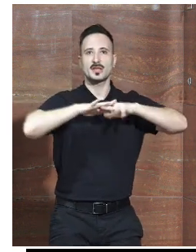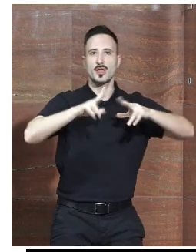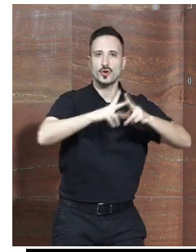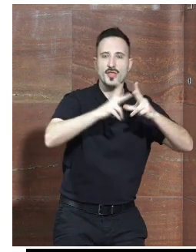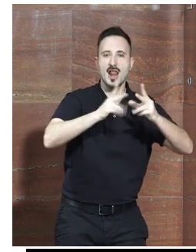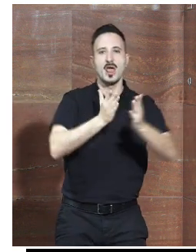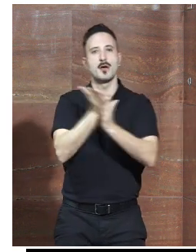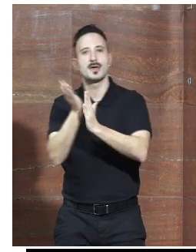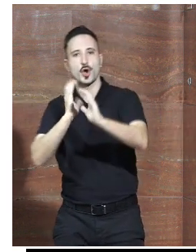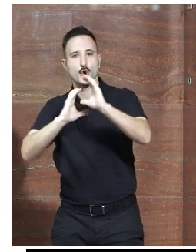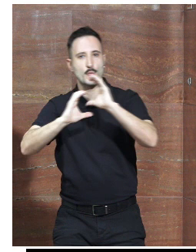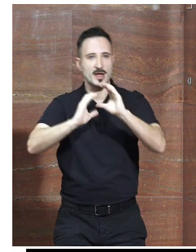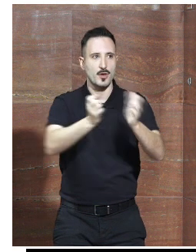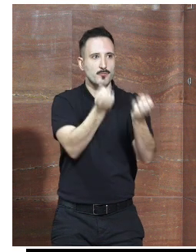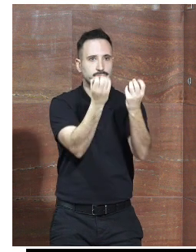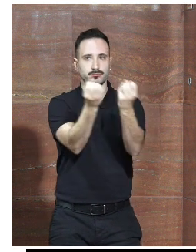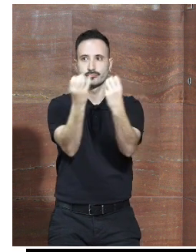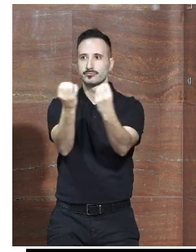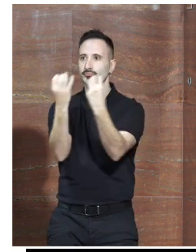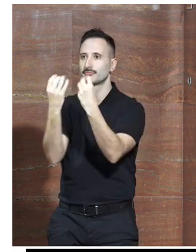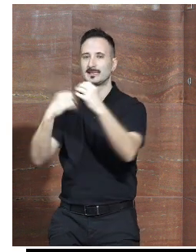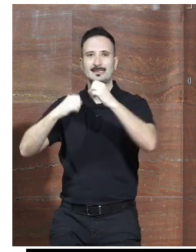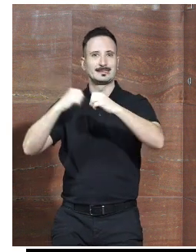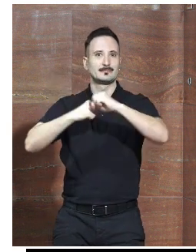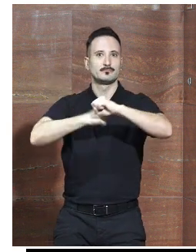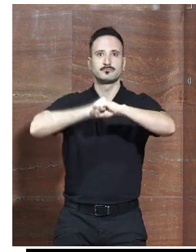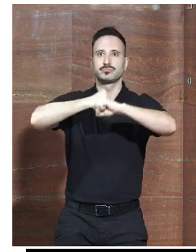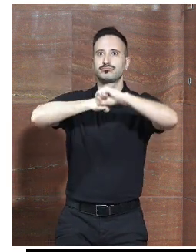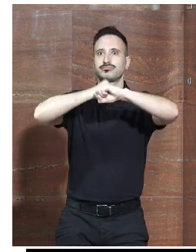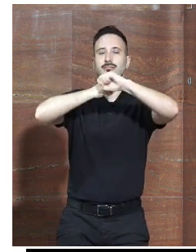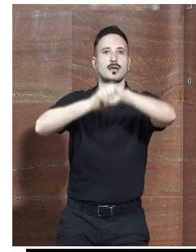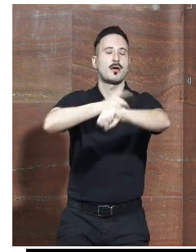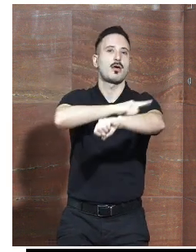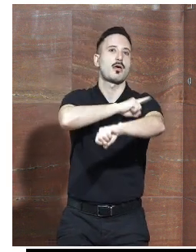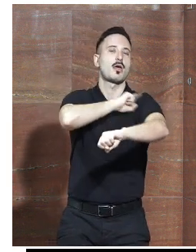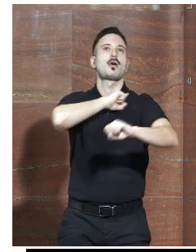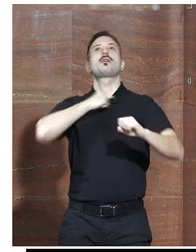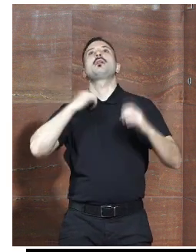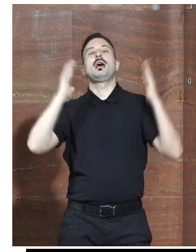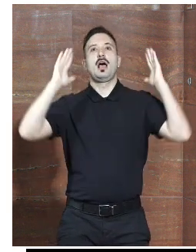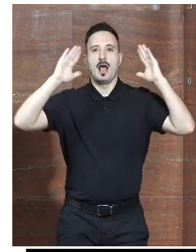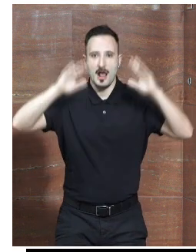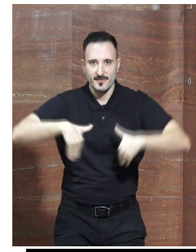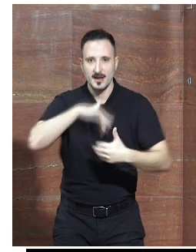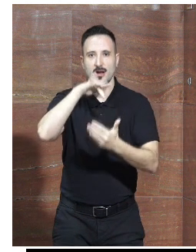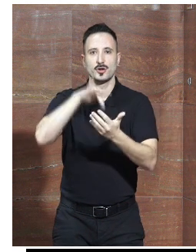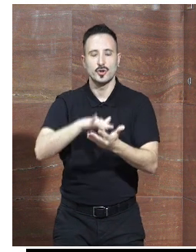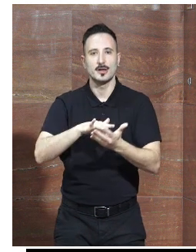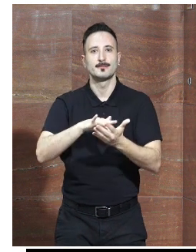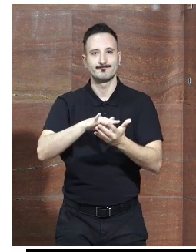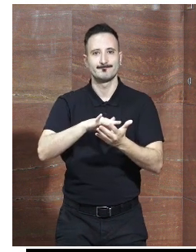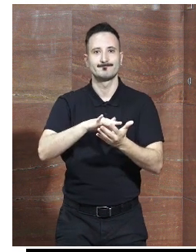de comunicación, y todo esto nos obliga a llevar a unos niveles de